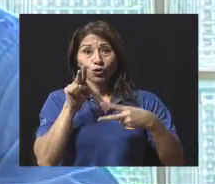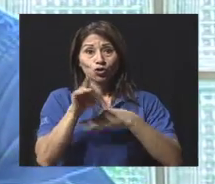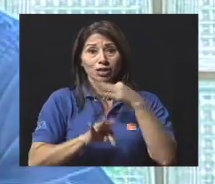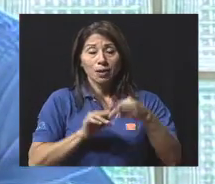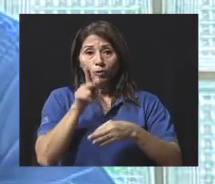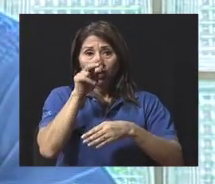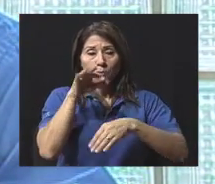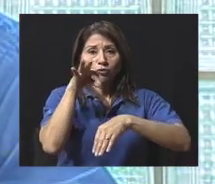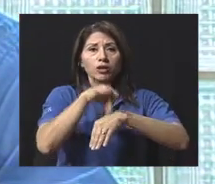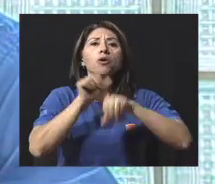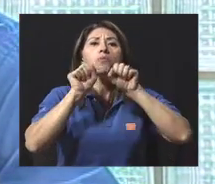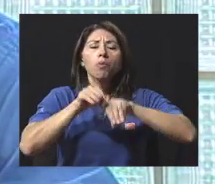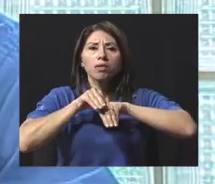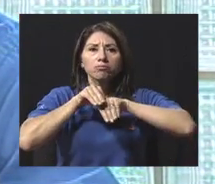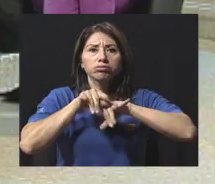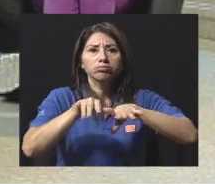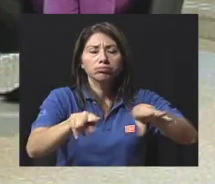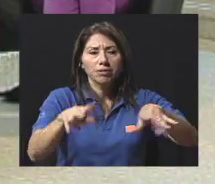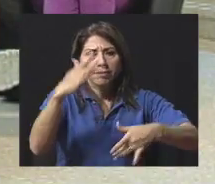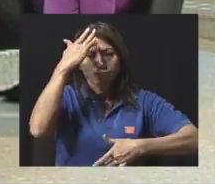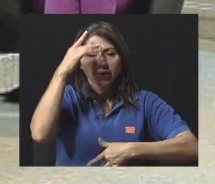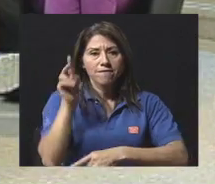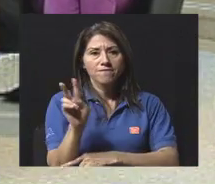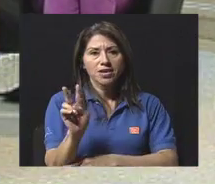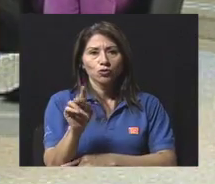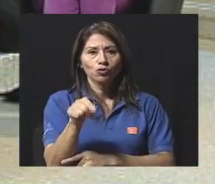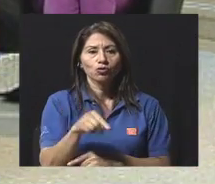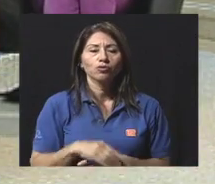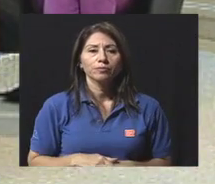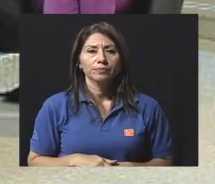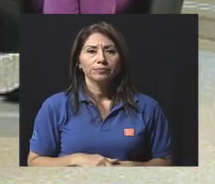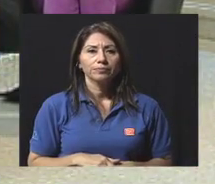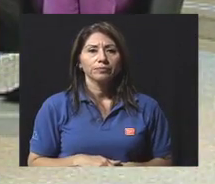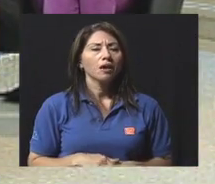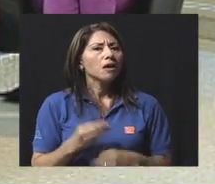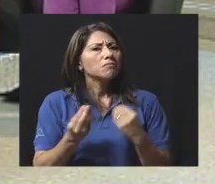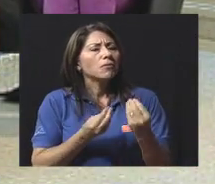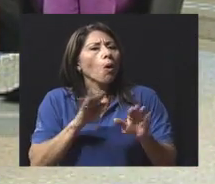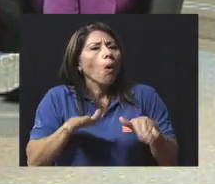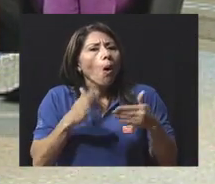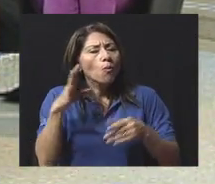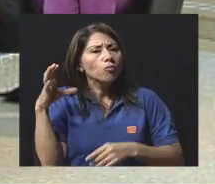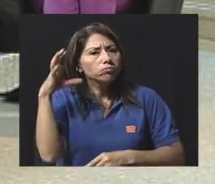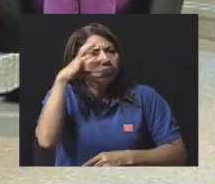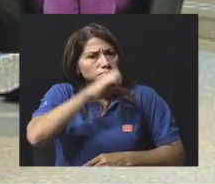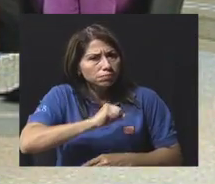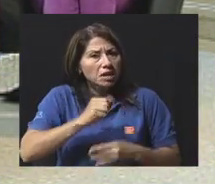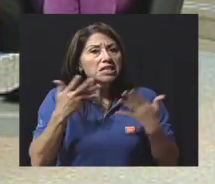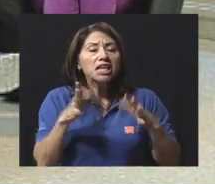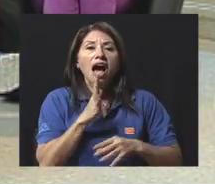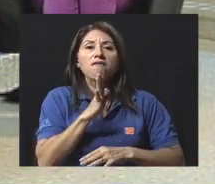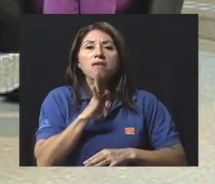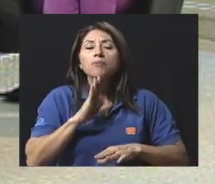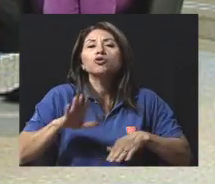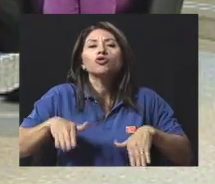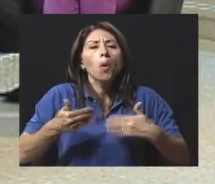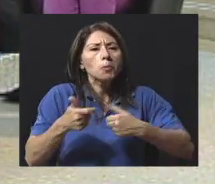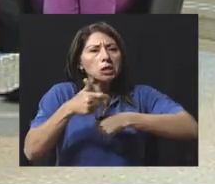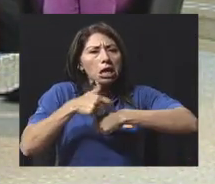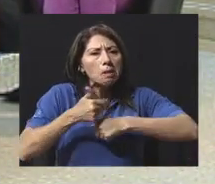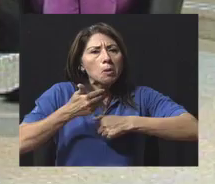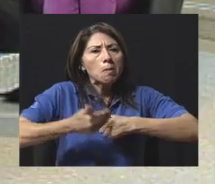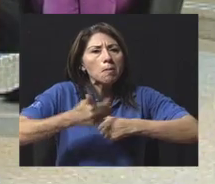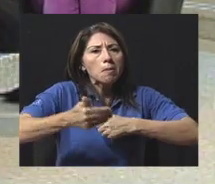virus y Cómo se detecta doctora porque hablábamos de el periodo de incubación que hay puede ciertas